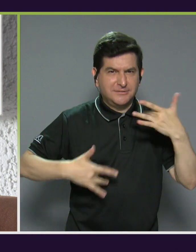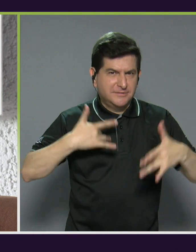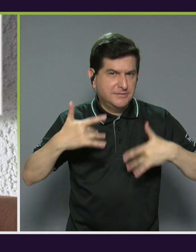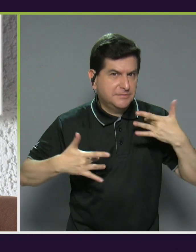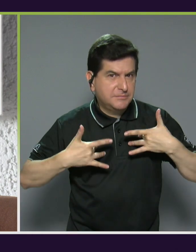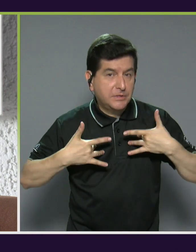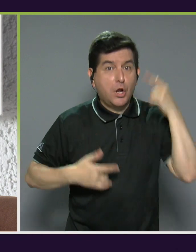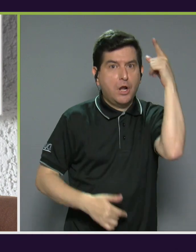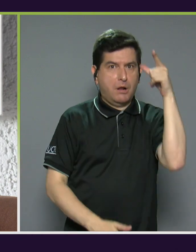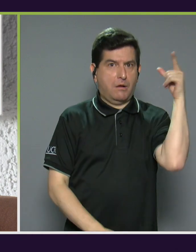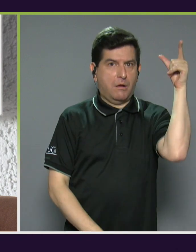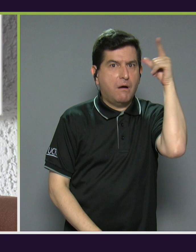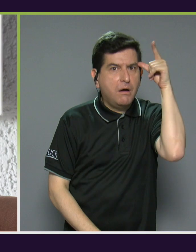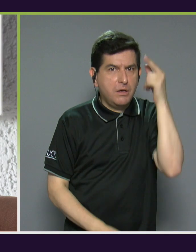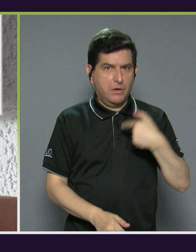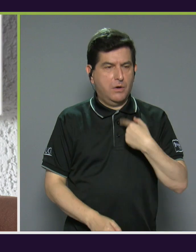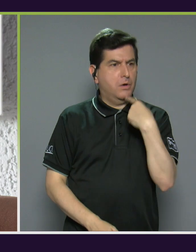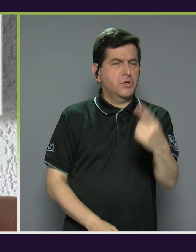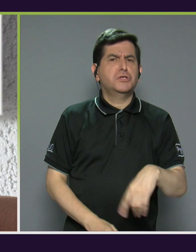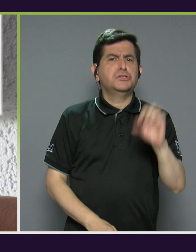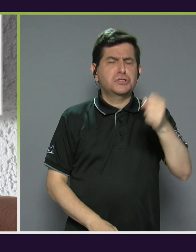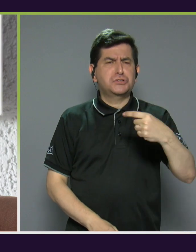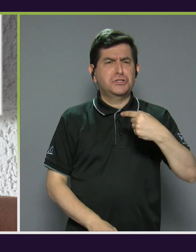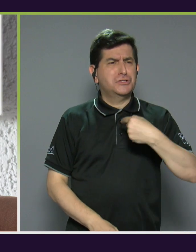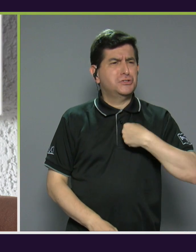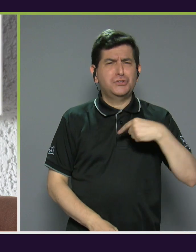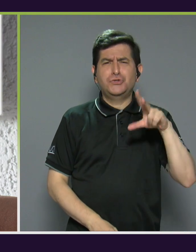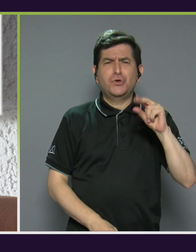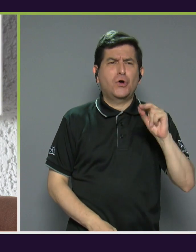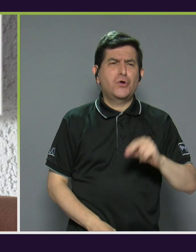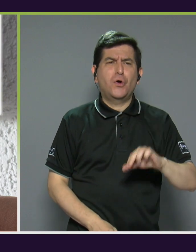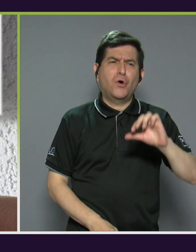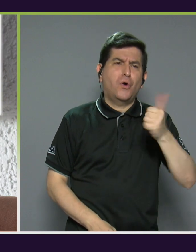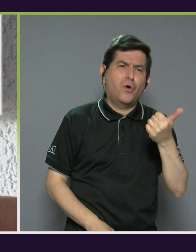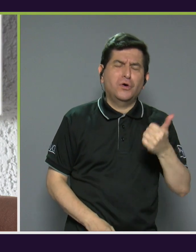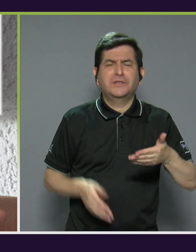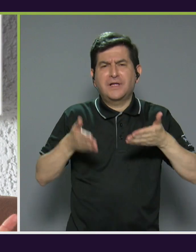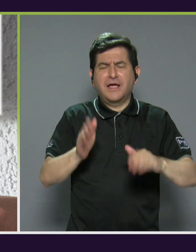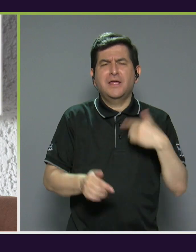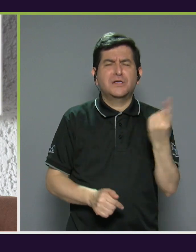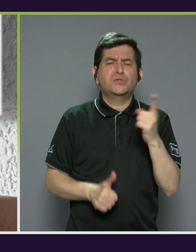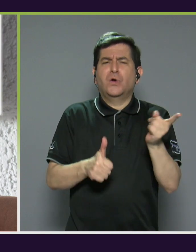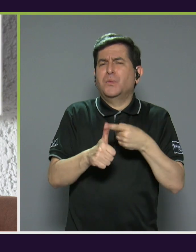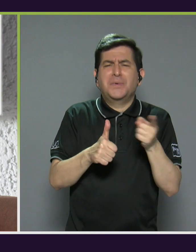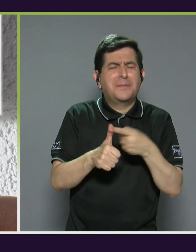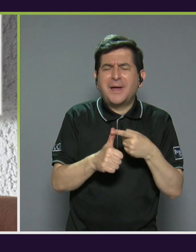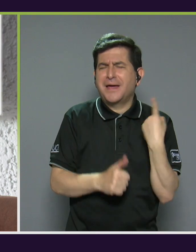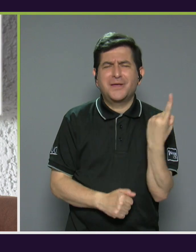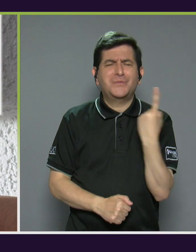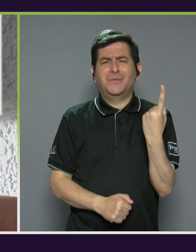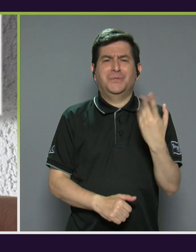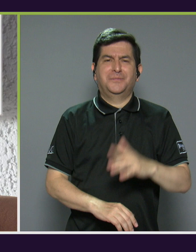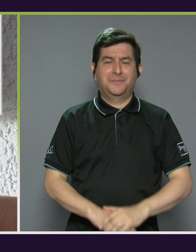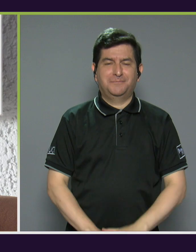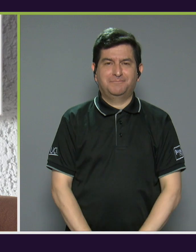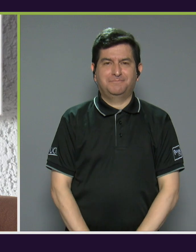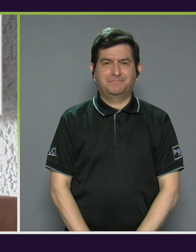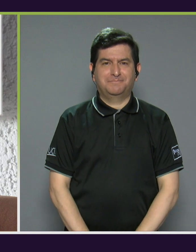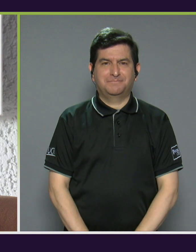diferentes sentimientos. Por supuesto, a veces uno dice, bueno, si yo no hubiera tenido esta otra chiquita, me hubiera quedado con el que tenía.